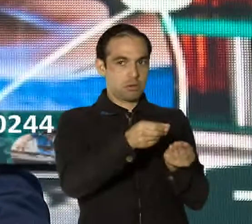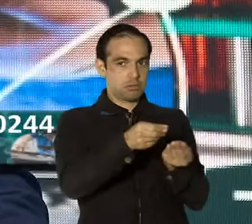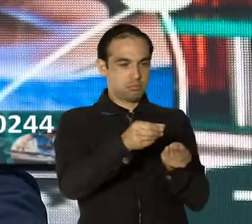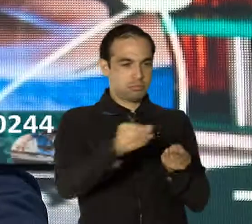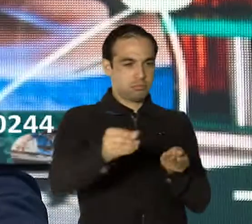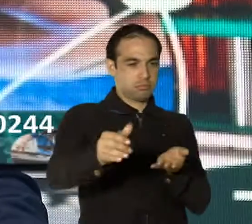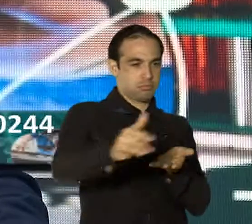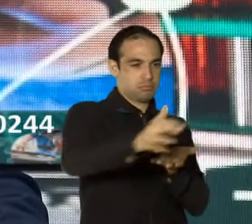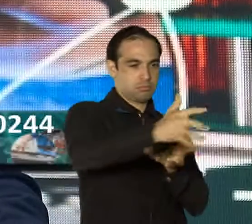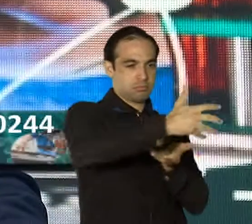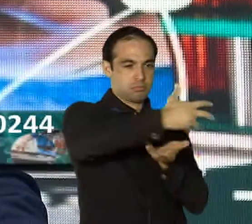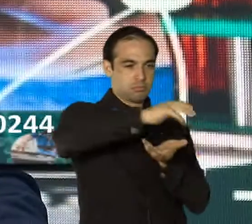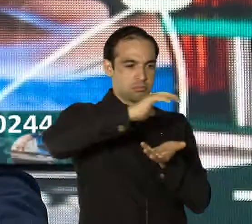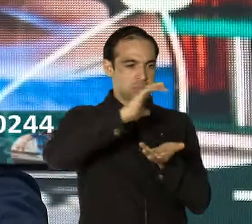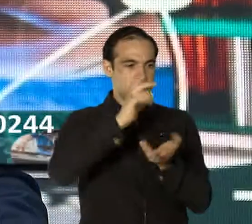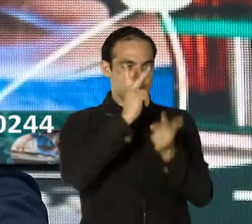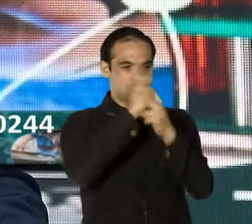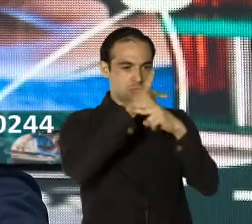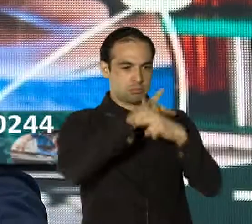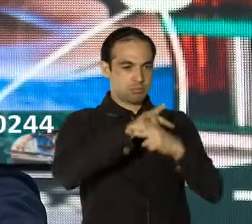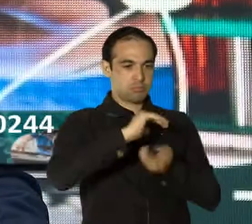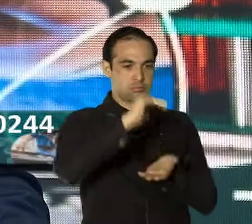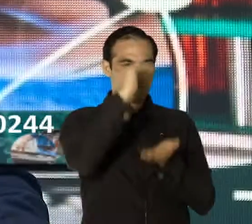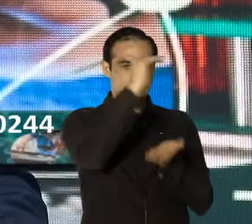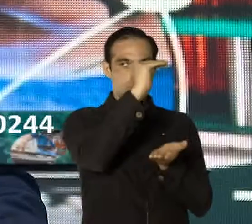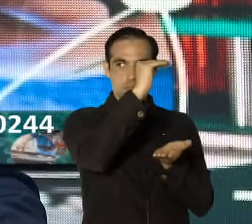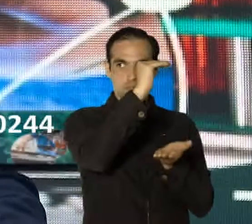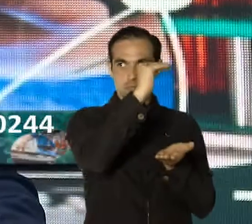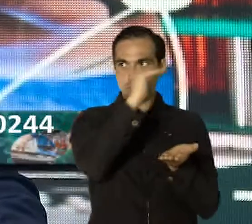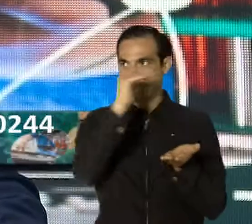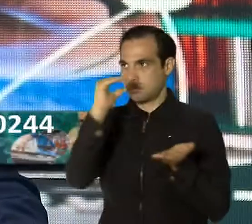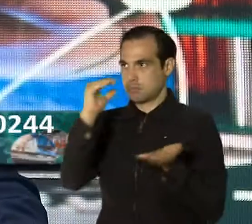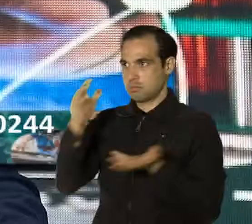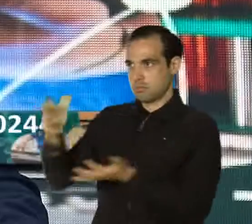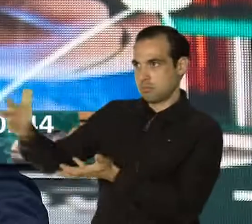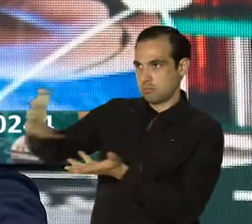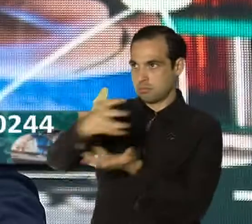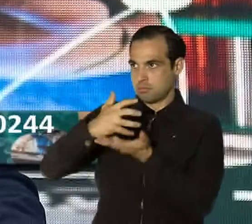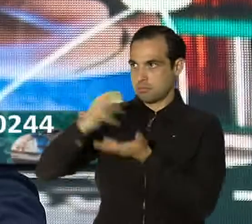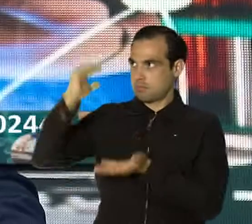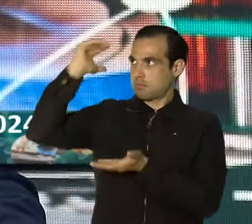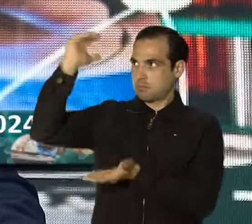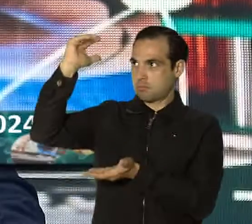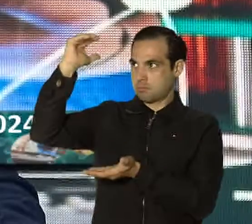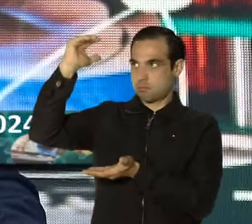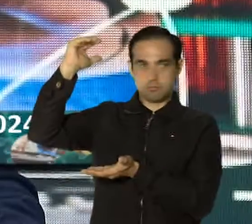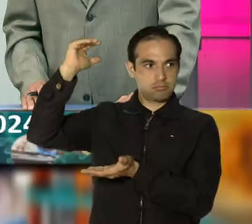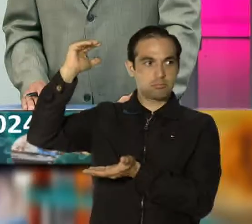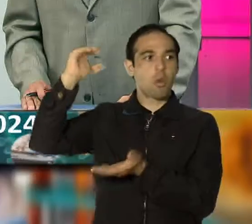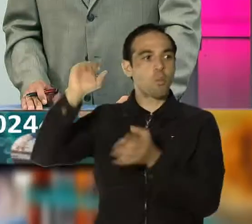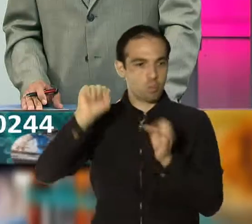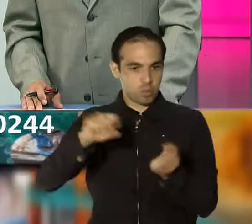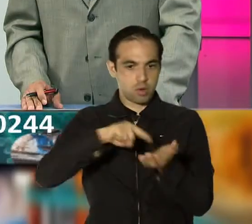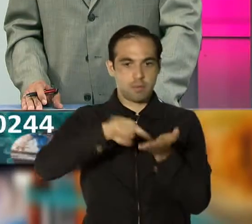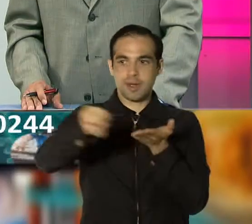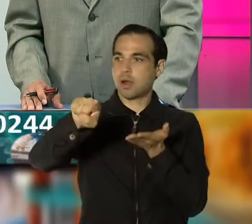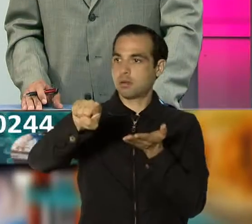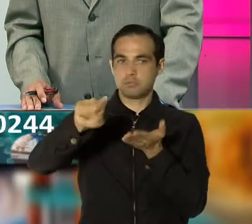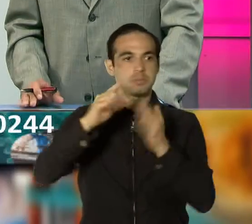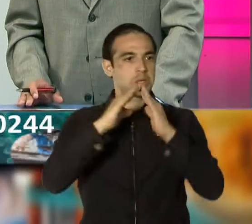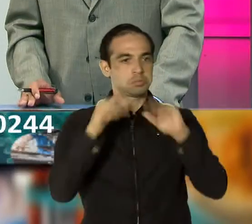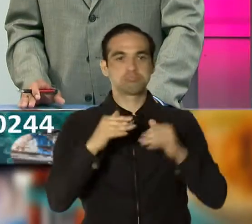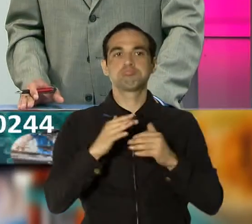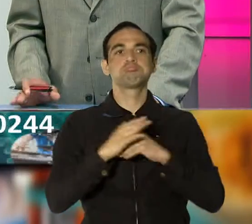llevamos para que no excedan ese parámetro de que no deberían de detener. Por eso, que aquella persona